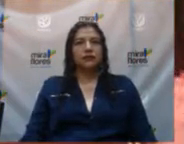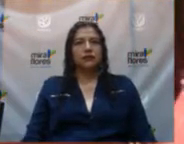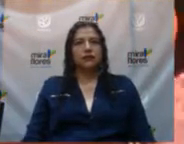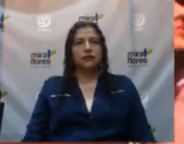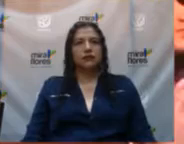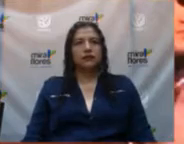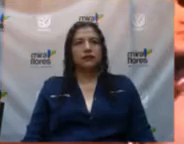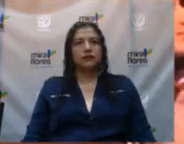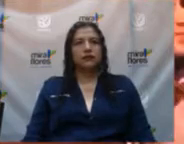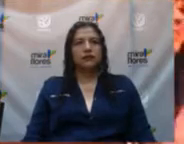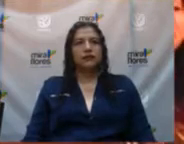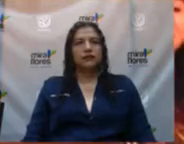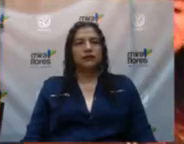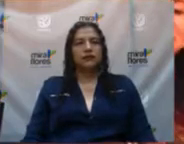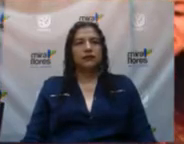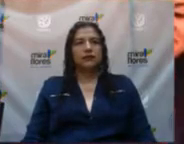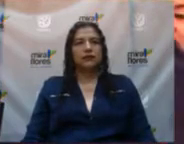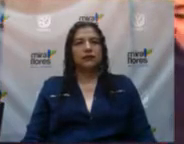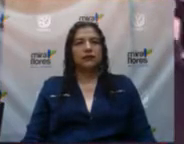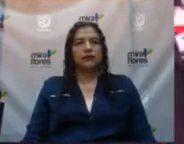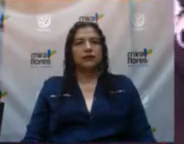Gracias.